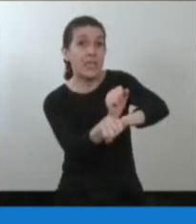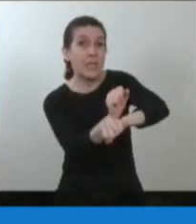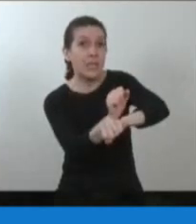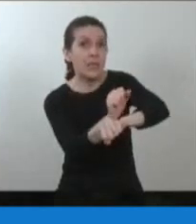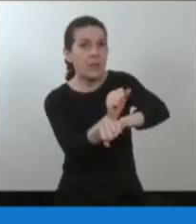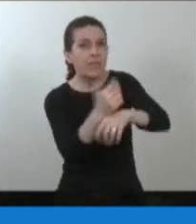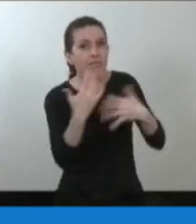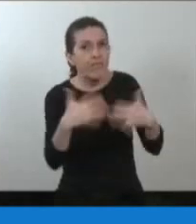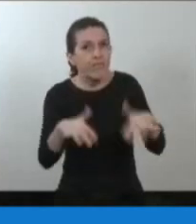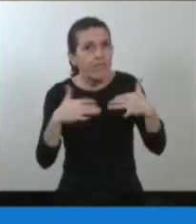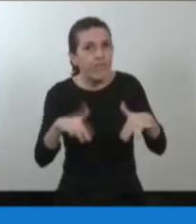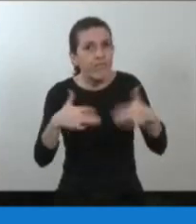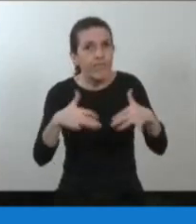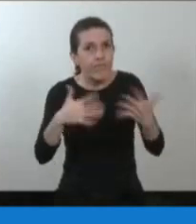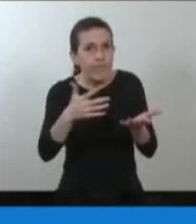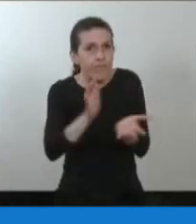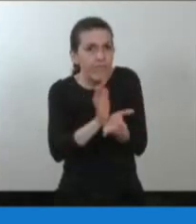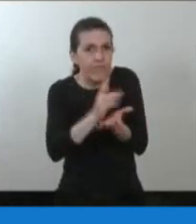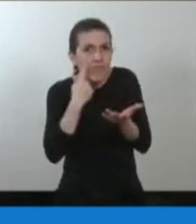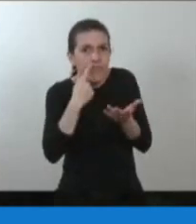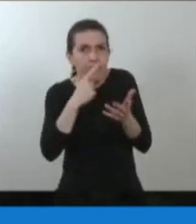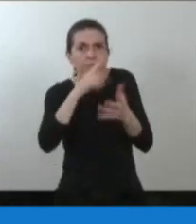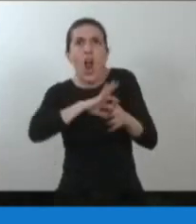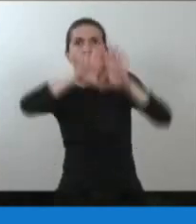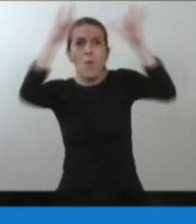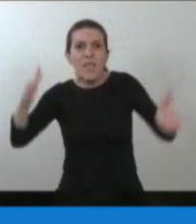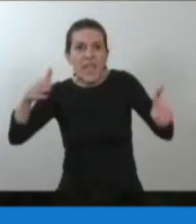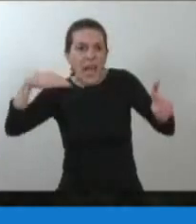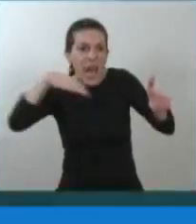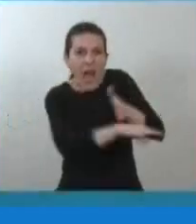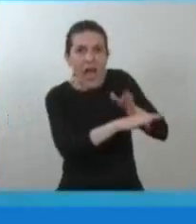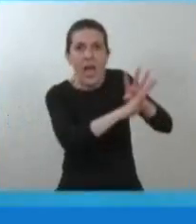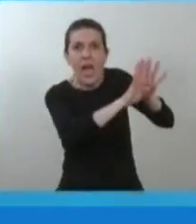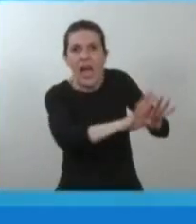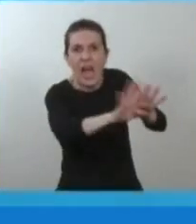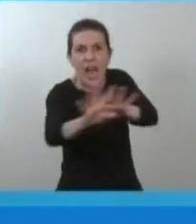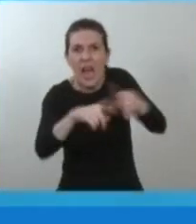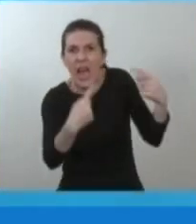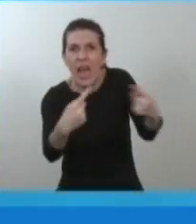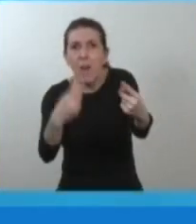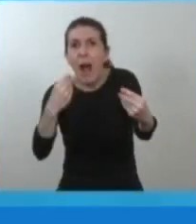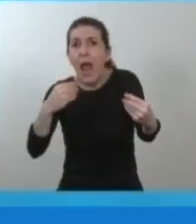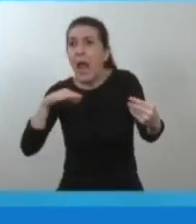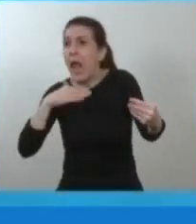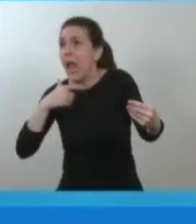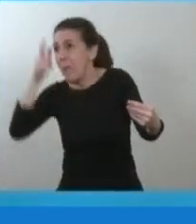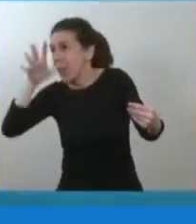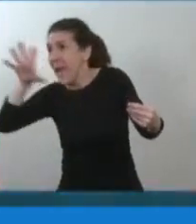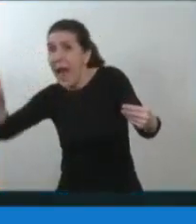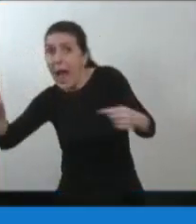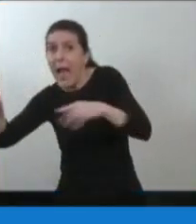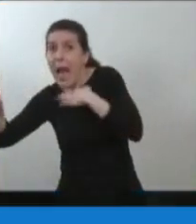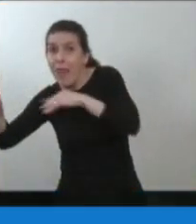y hechas esos calabozos están preparados para hacer lugares de tránsito y lo que tenemos que hacer es lo antes